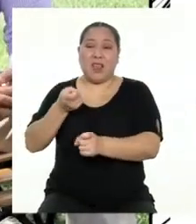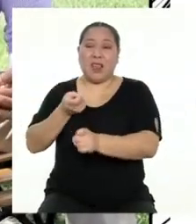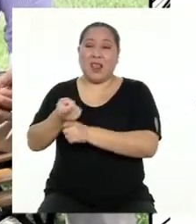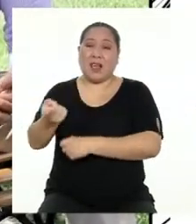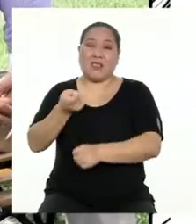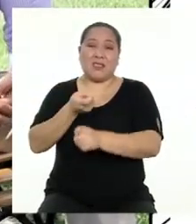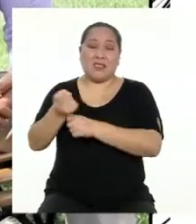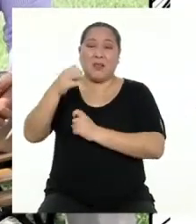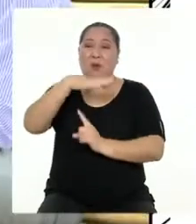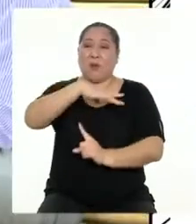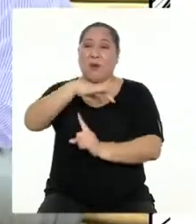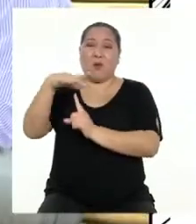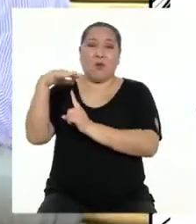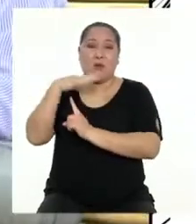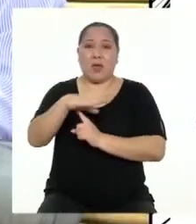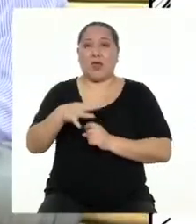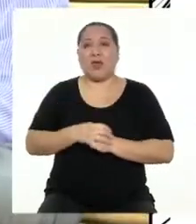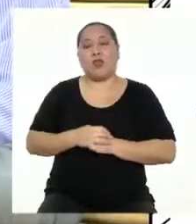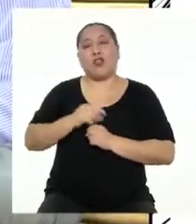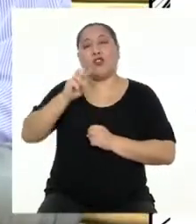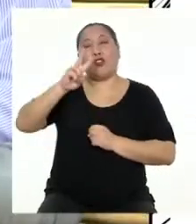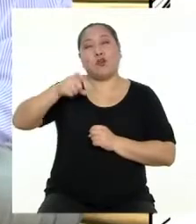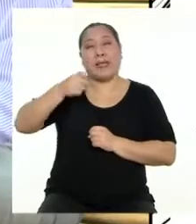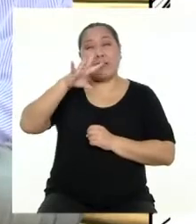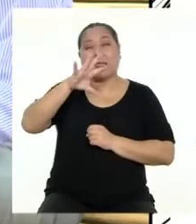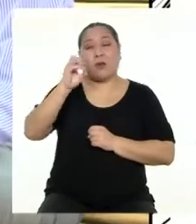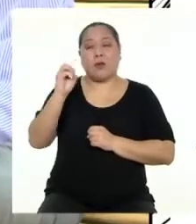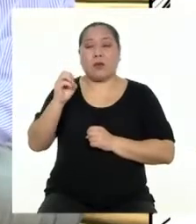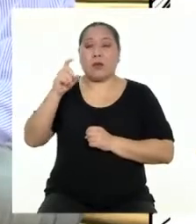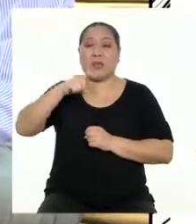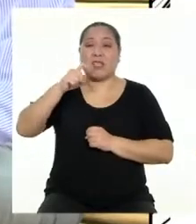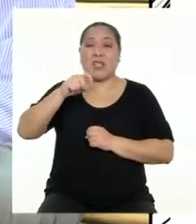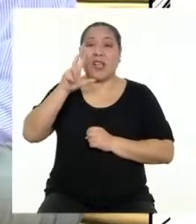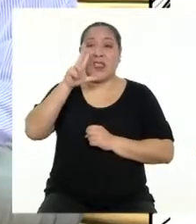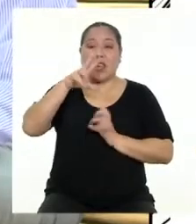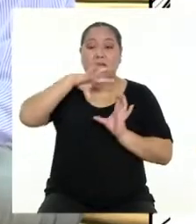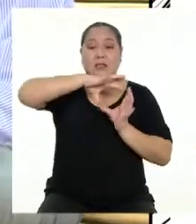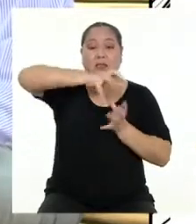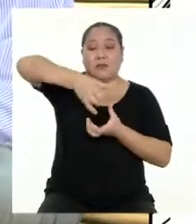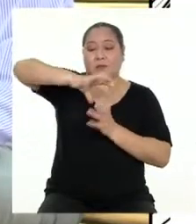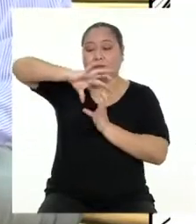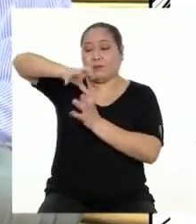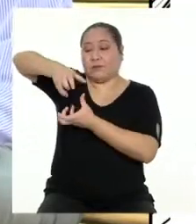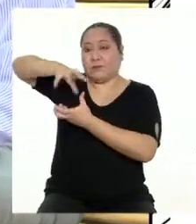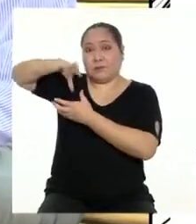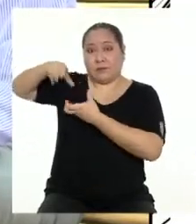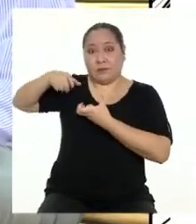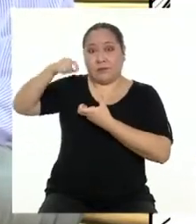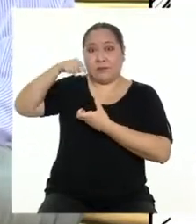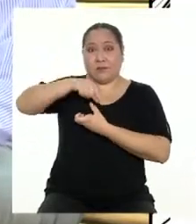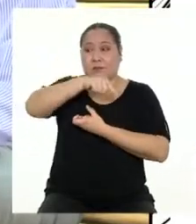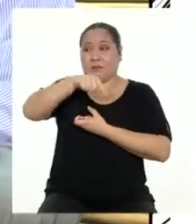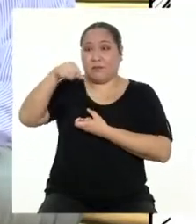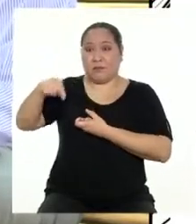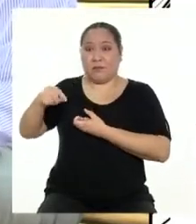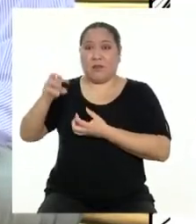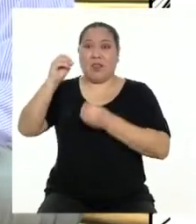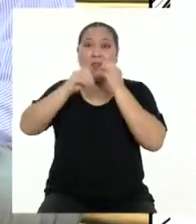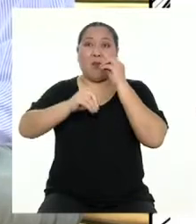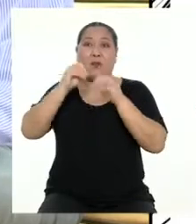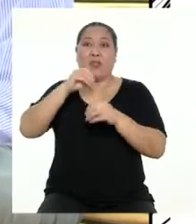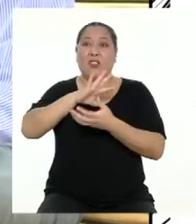está causando al medio ambiente. Para el año 2050 se van a necesitar 3 planetas Tierra para poder abastecer